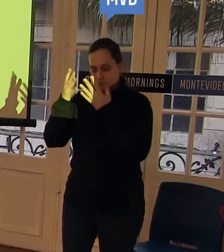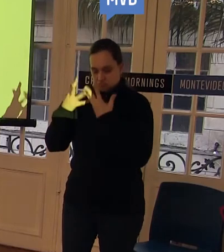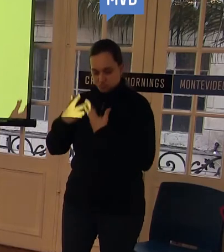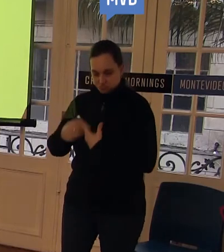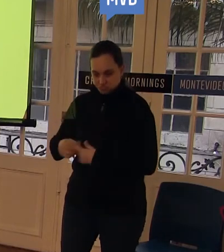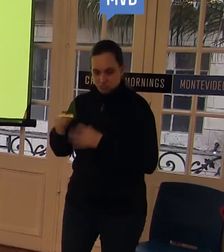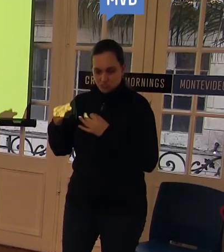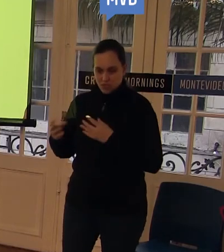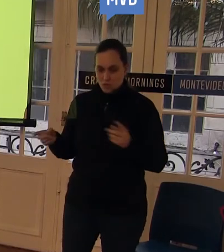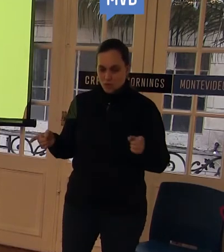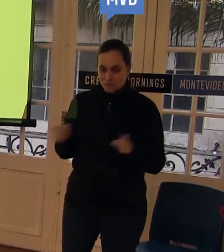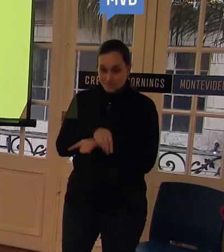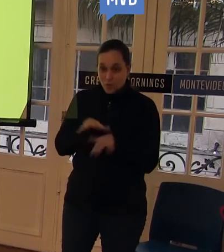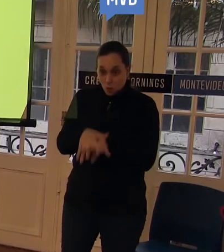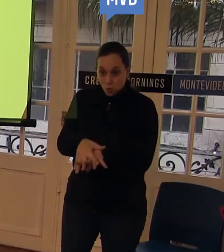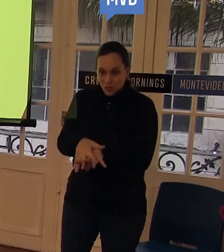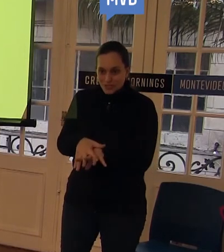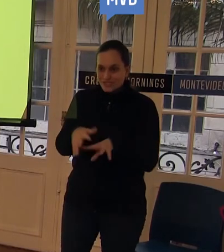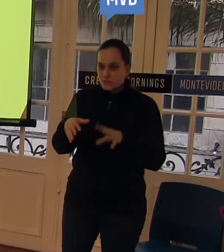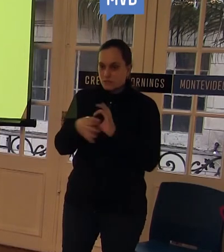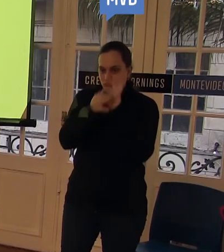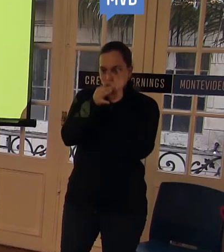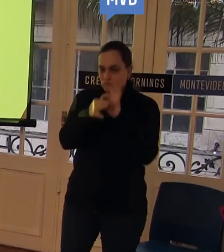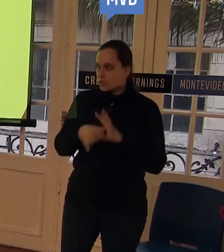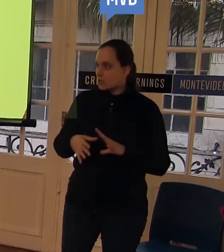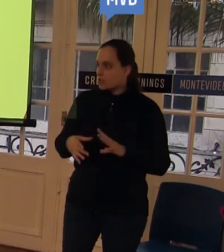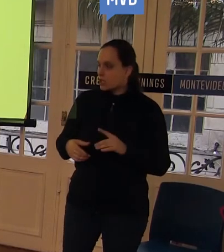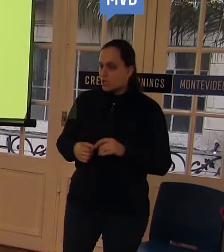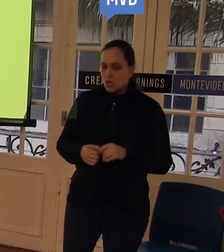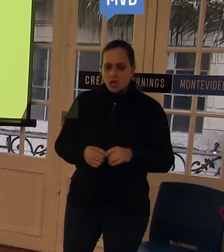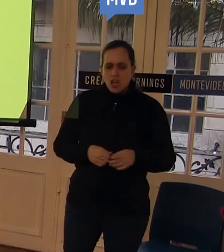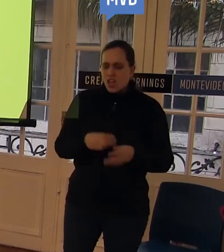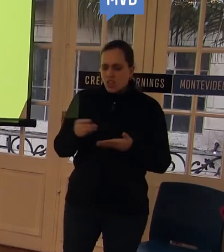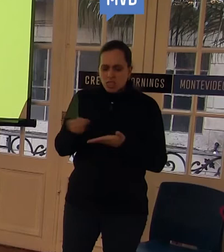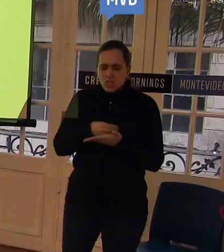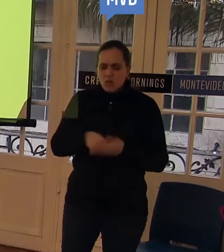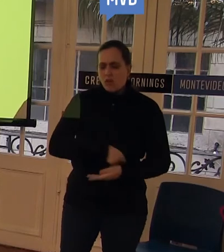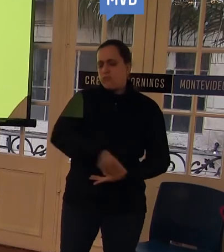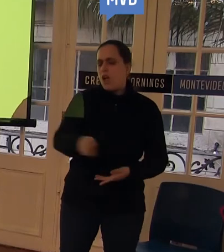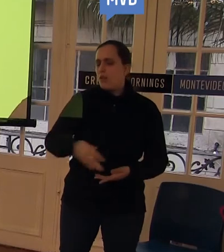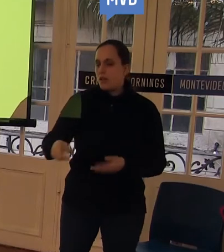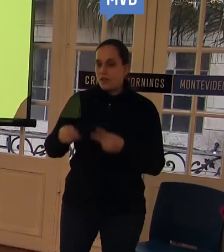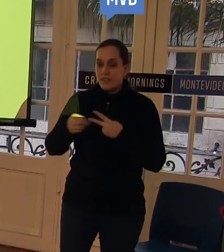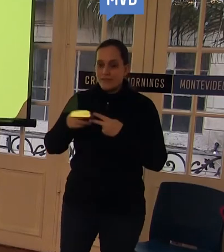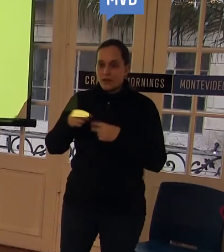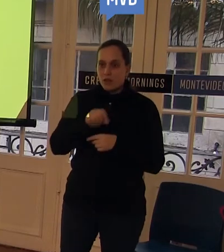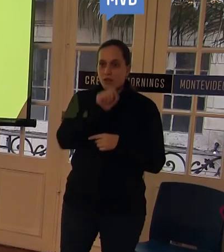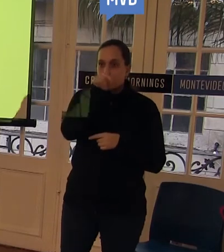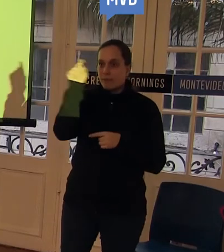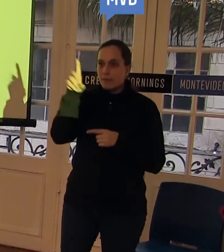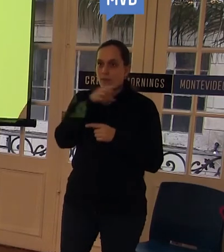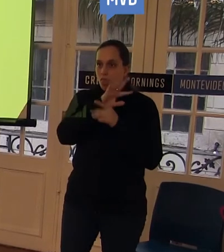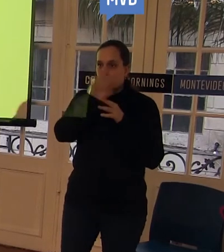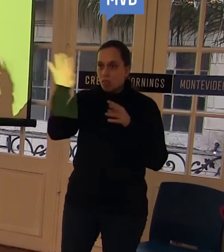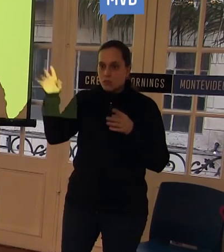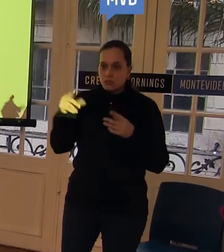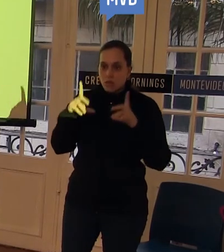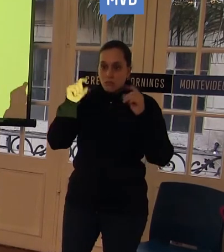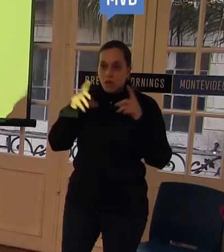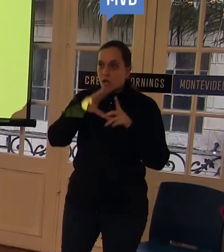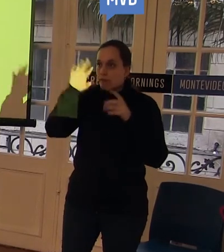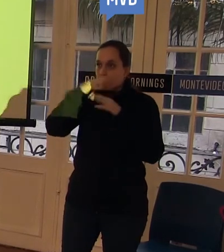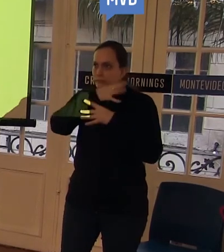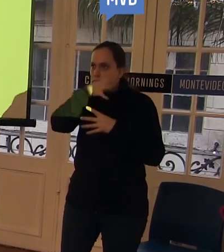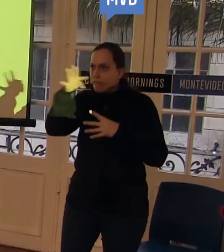a tirar bocetos por doquier, voy a tener 150 pestañas abiertas con imágenes, va a haber